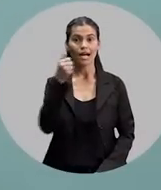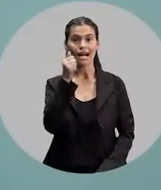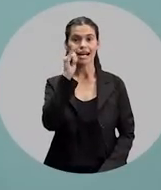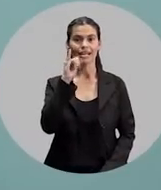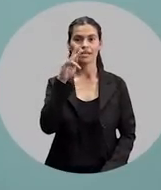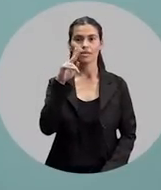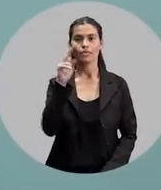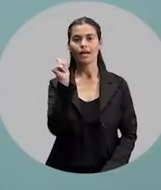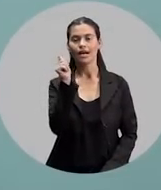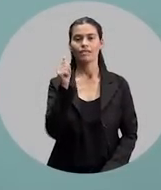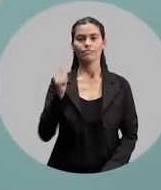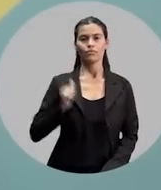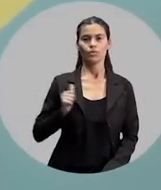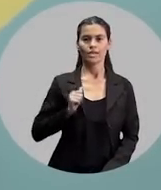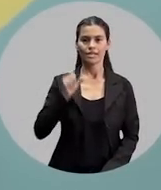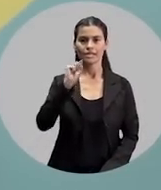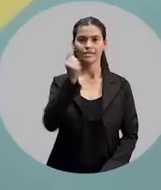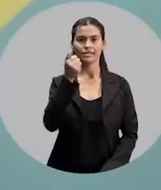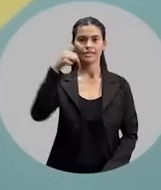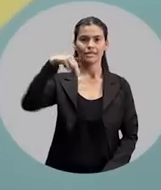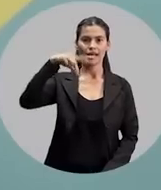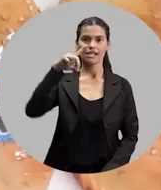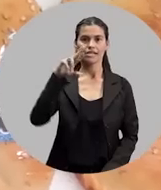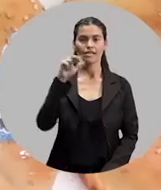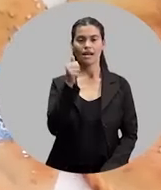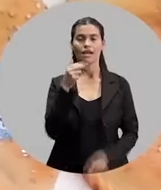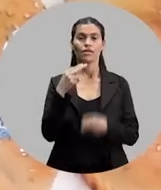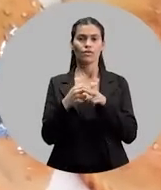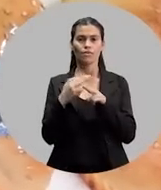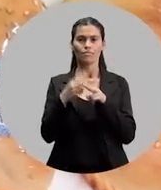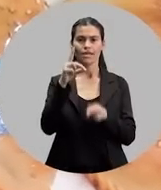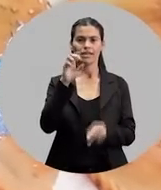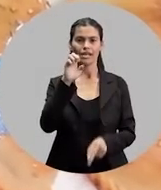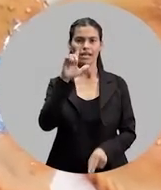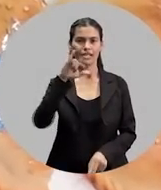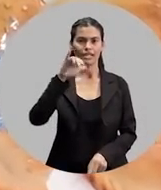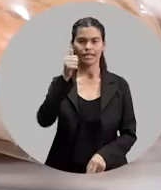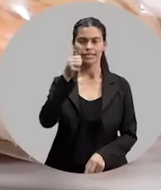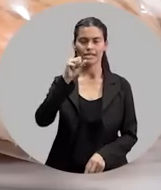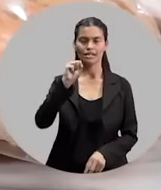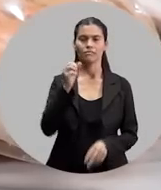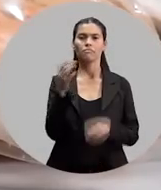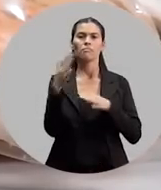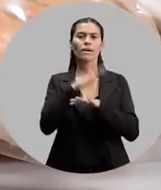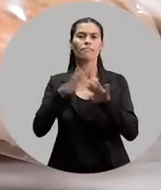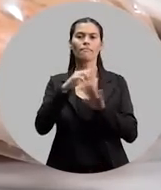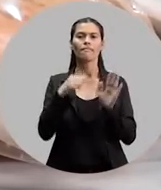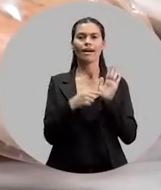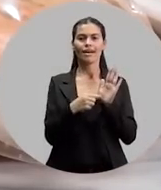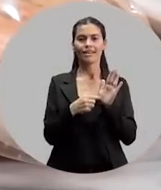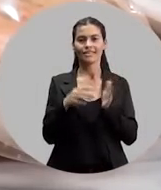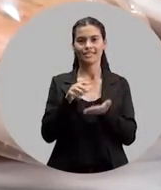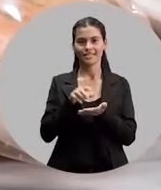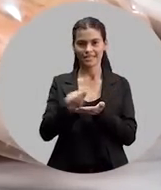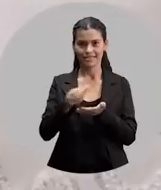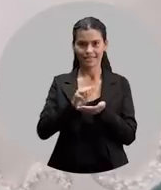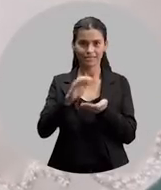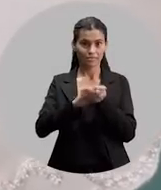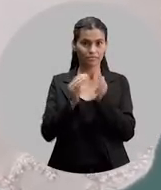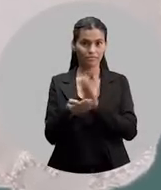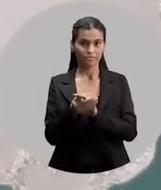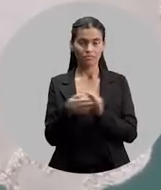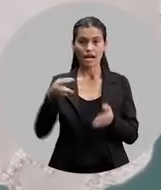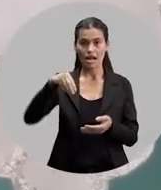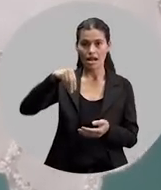Hoy en AICUA, la emprendedora Sandra Leiva de Las Delicias de B&N nos enseña a preparar deliciosas chipas